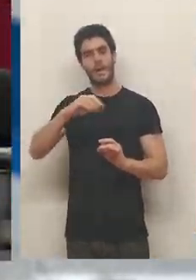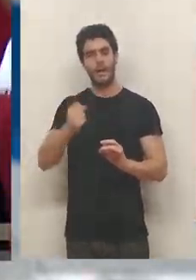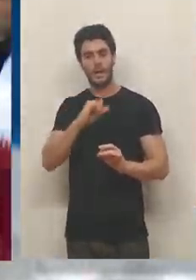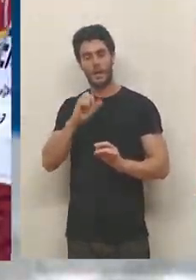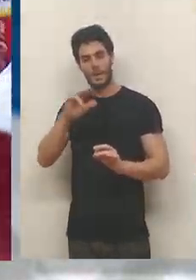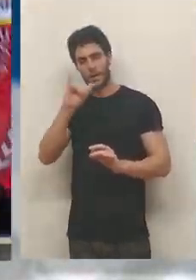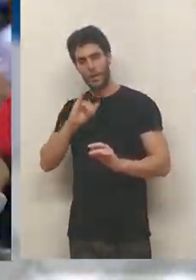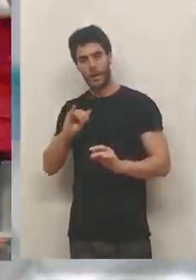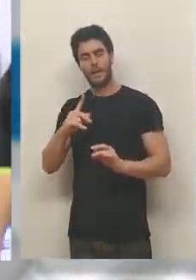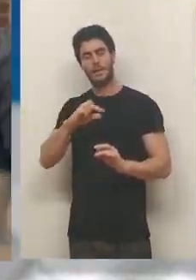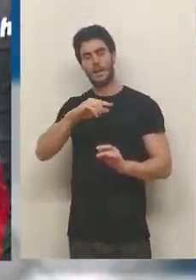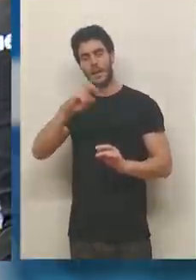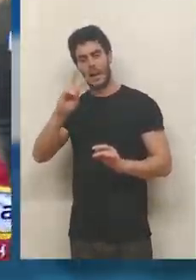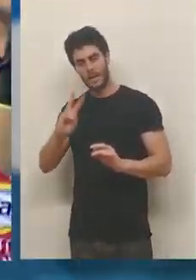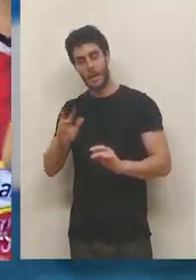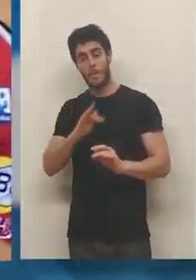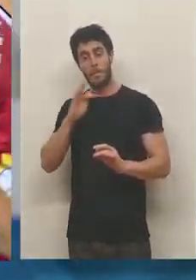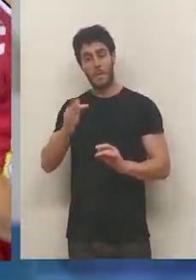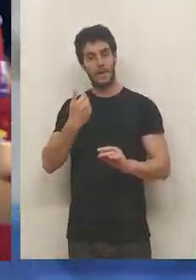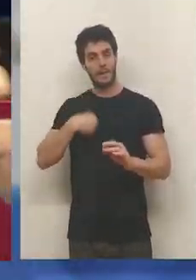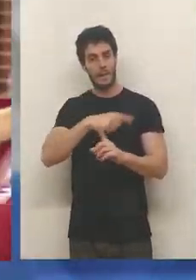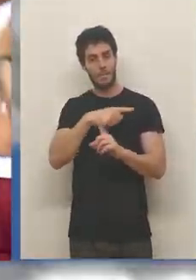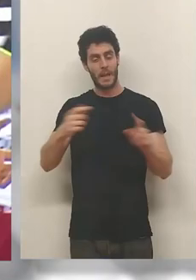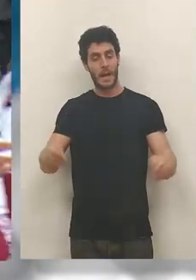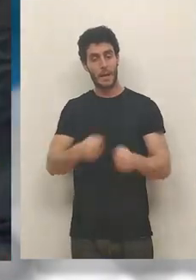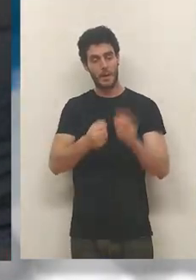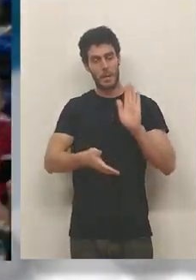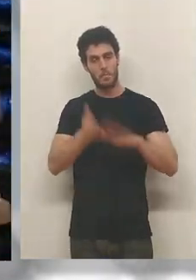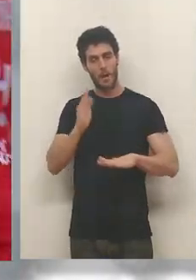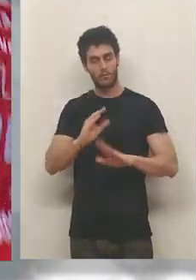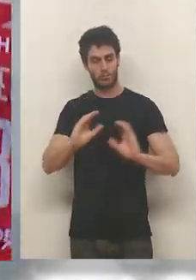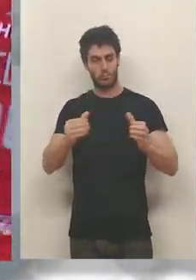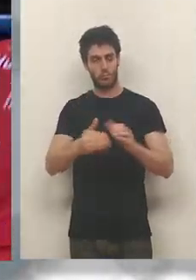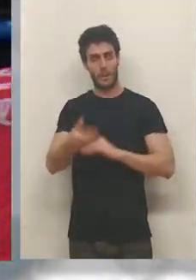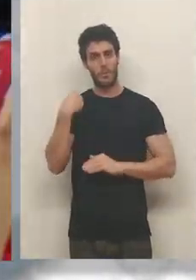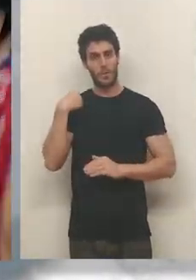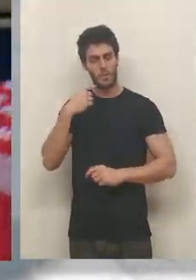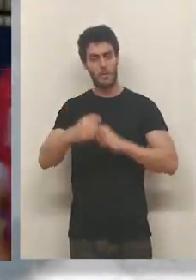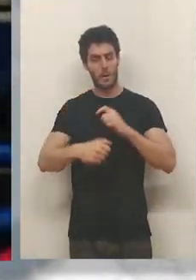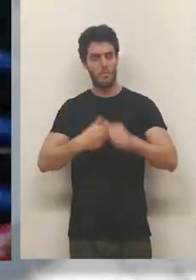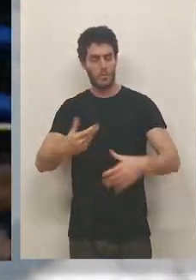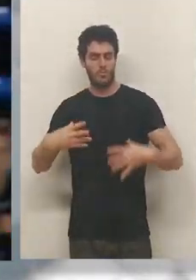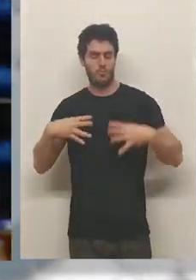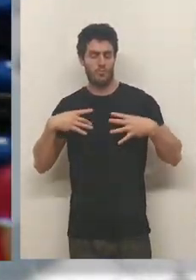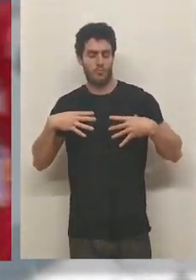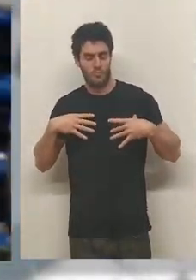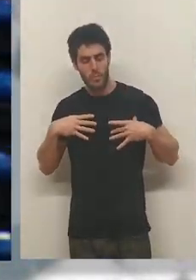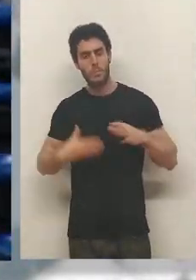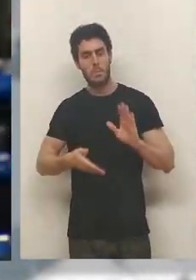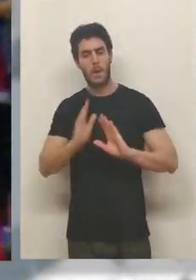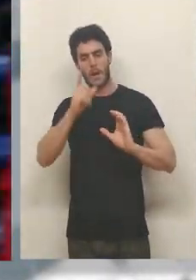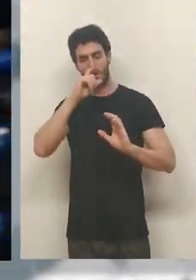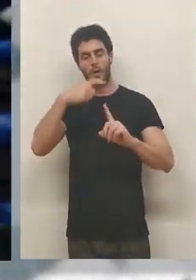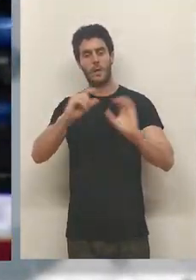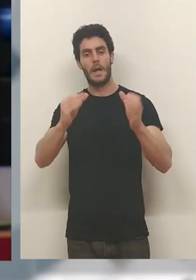Rubiño, Keita, Javi Rodríguez y Kiselev, más quienes se fueron a mitad de campaña, la entidad frangivina se ha ido de vacaciones